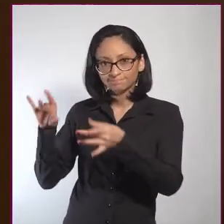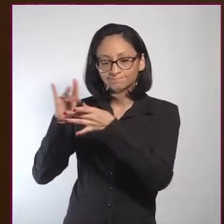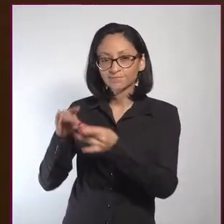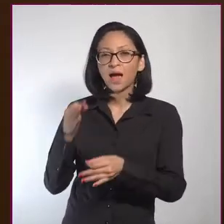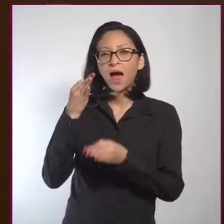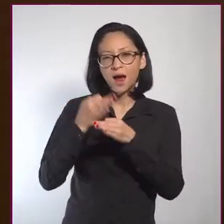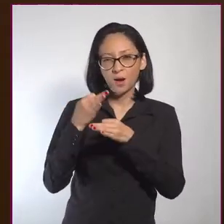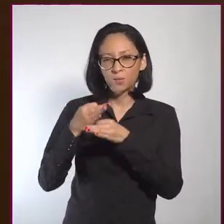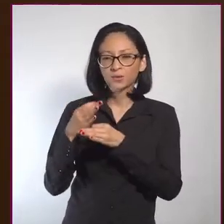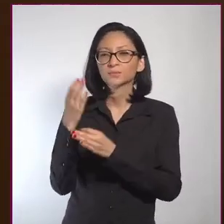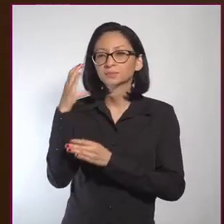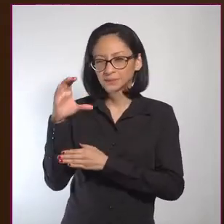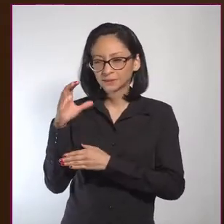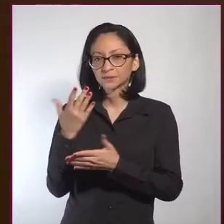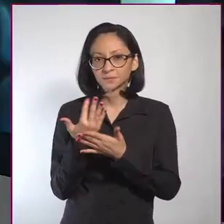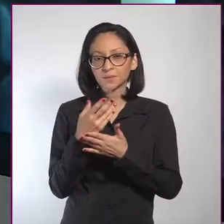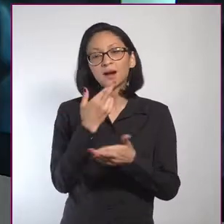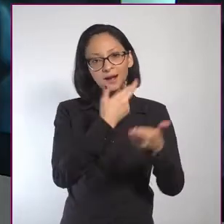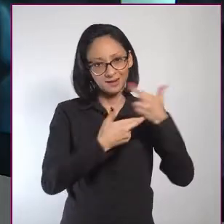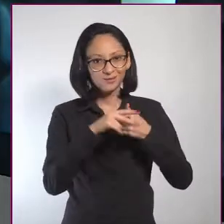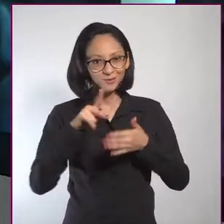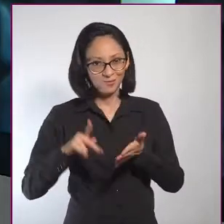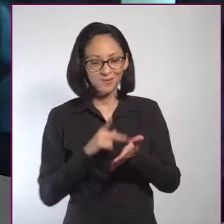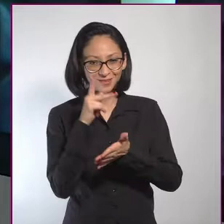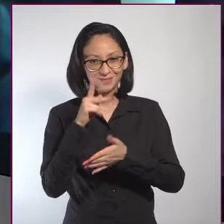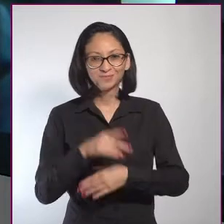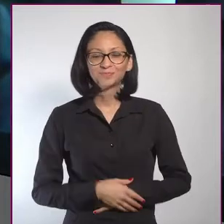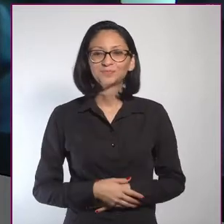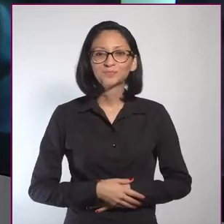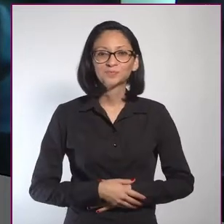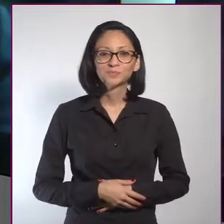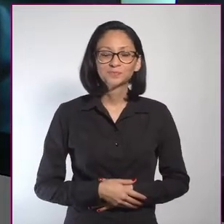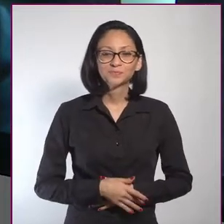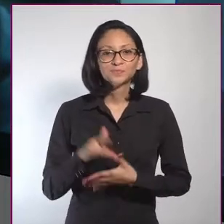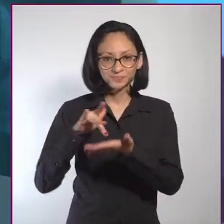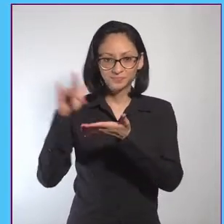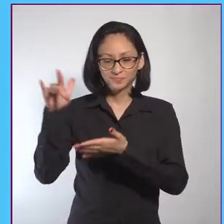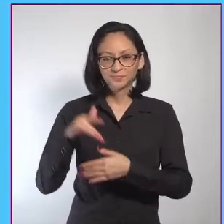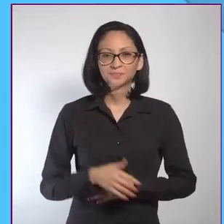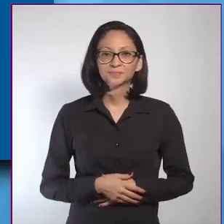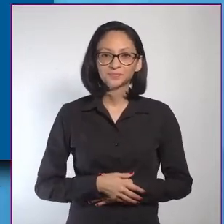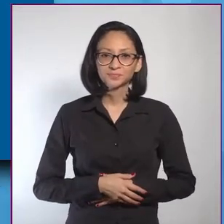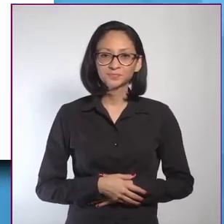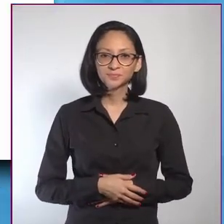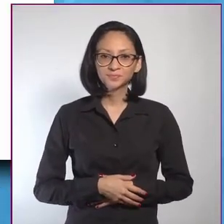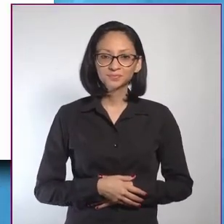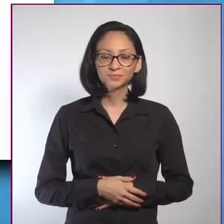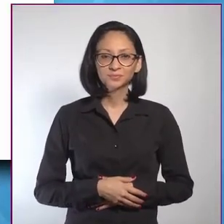Vamos a hacer una breve pausa y regresamos con usted. Gracias. Gracias.